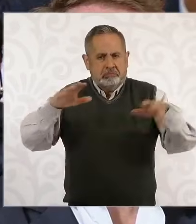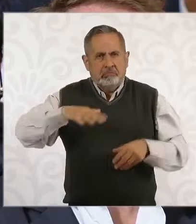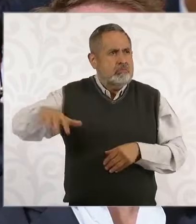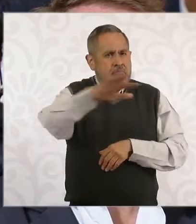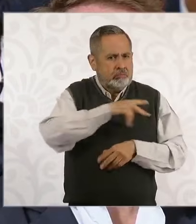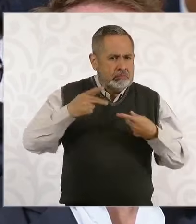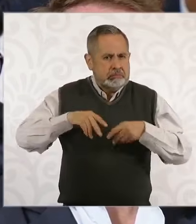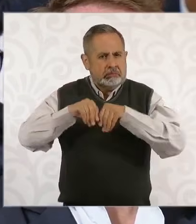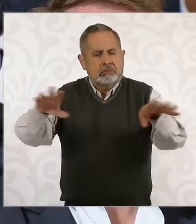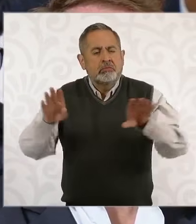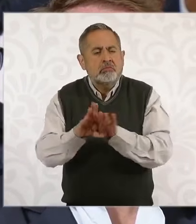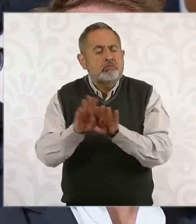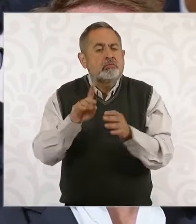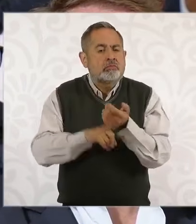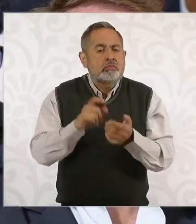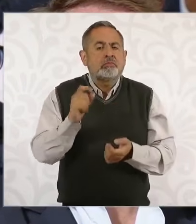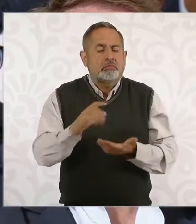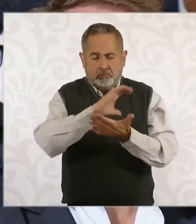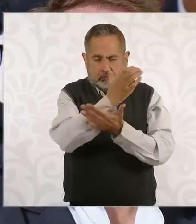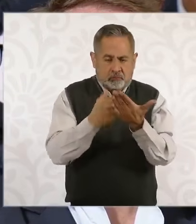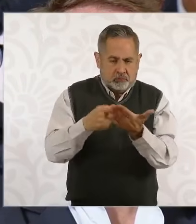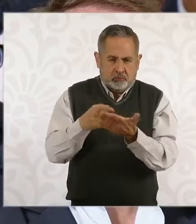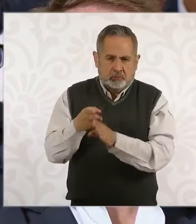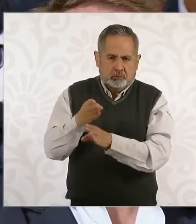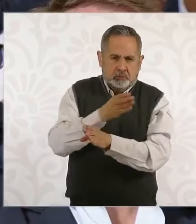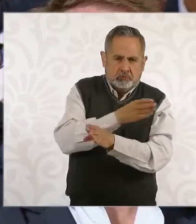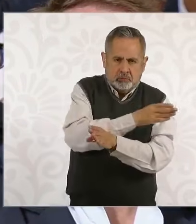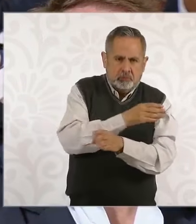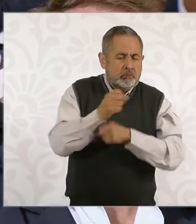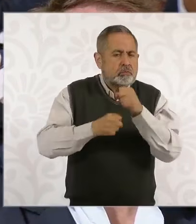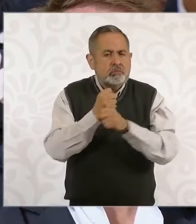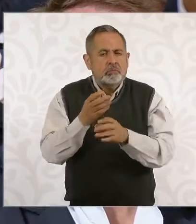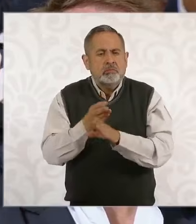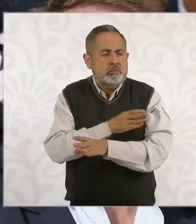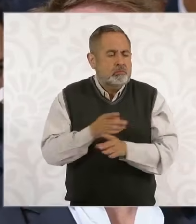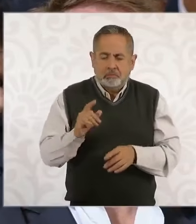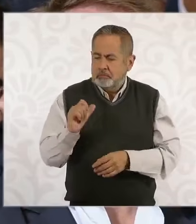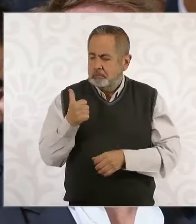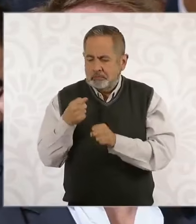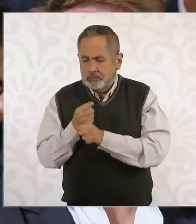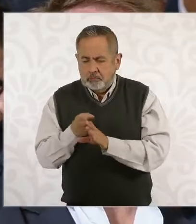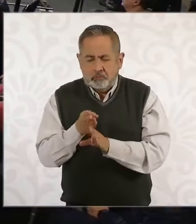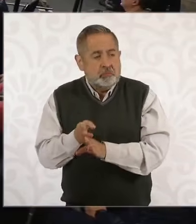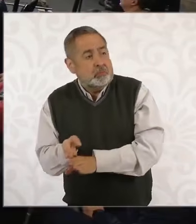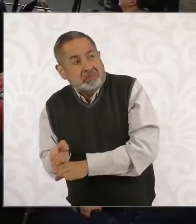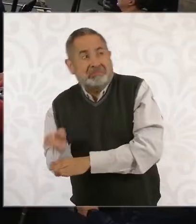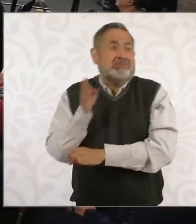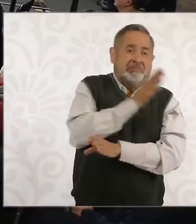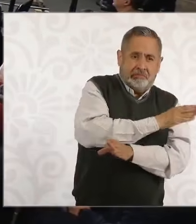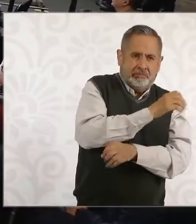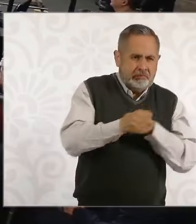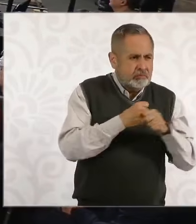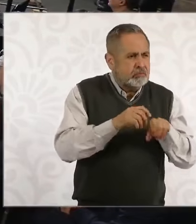la ciudadanía sobre el asunto tanto de los contratos que se han tenido pues en los últimos años, no hablamos nada más del sexenio pasado y de sino históricamente,